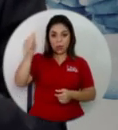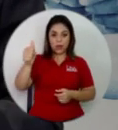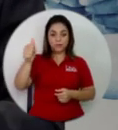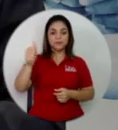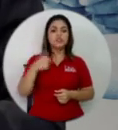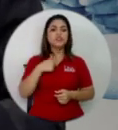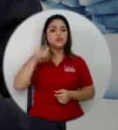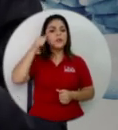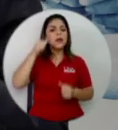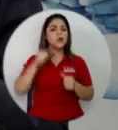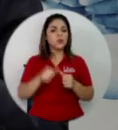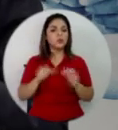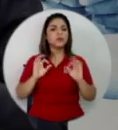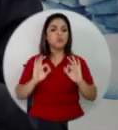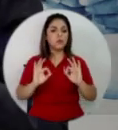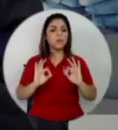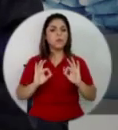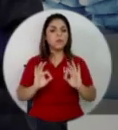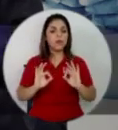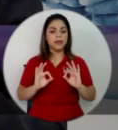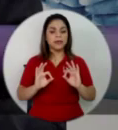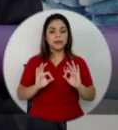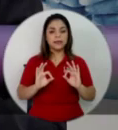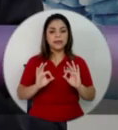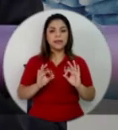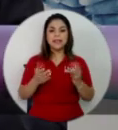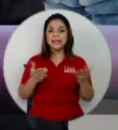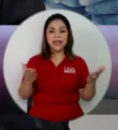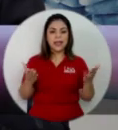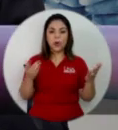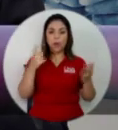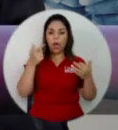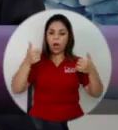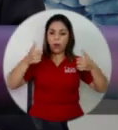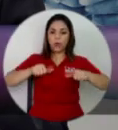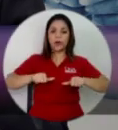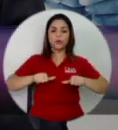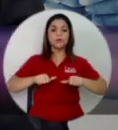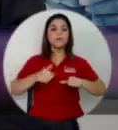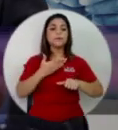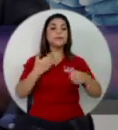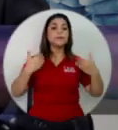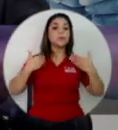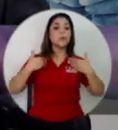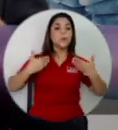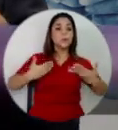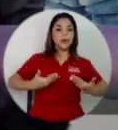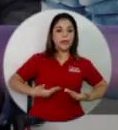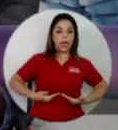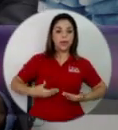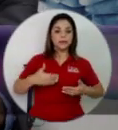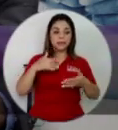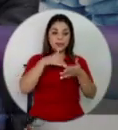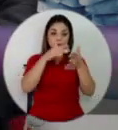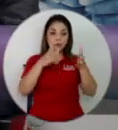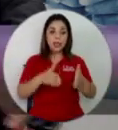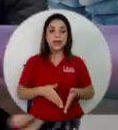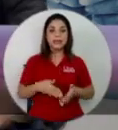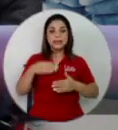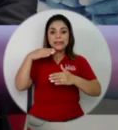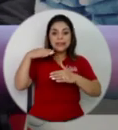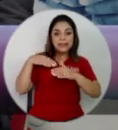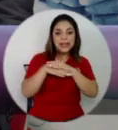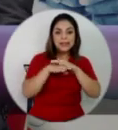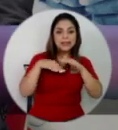esos acuerdos iniciales, me recuerdo muy bien que uno fundamental fue que las humanidades de los estudiantes y las estudiantes que entraban a cualquiera